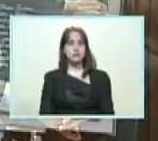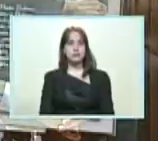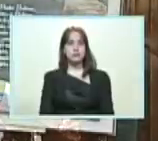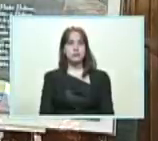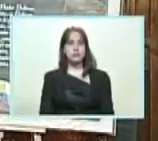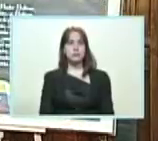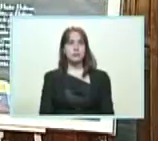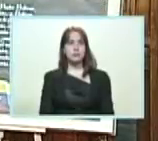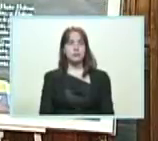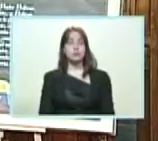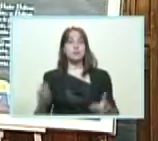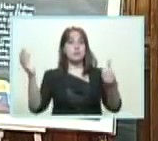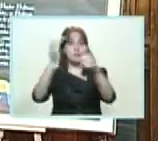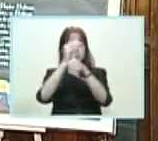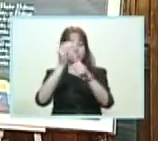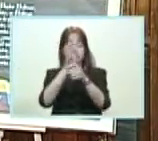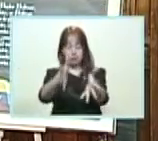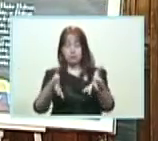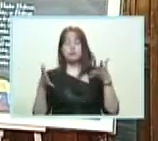de haber logrado,